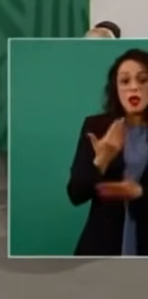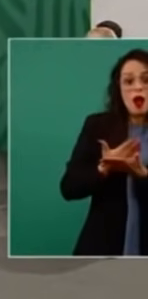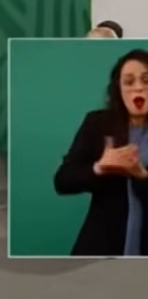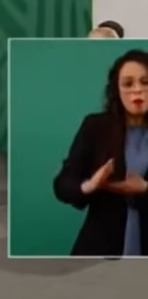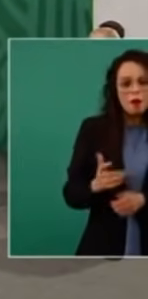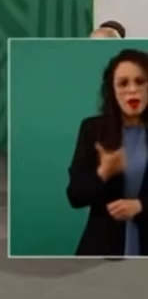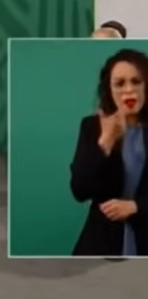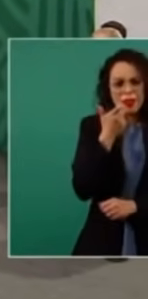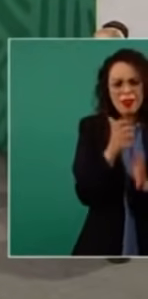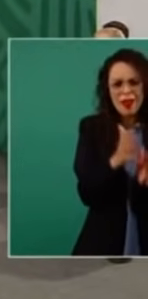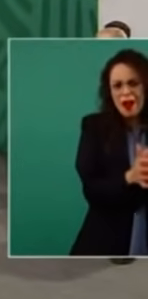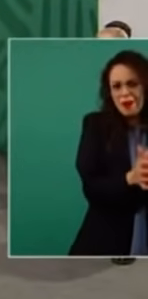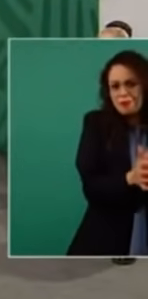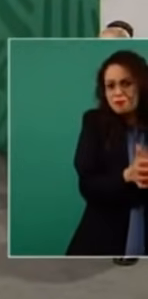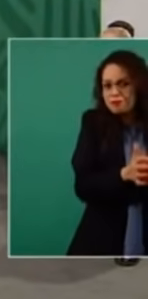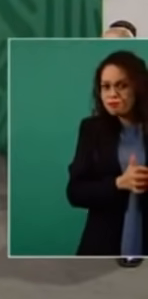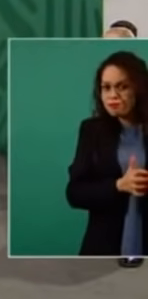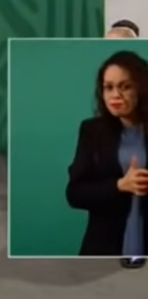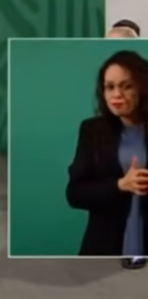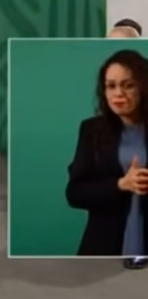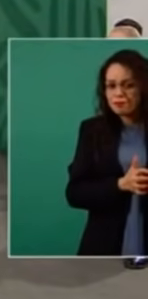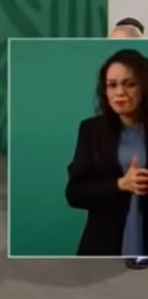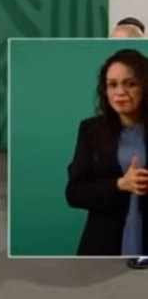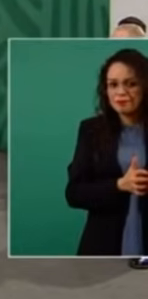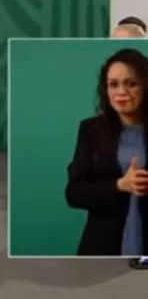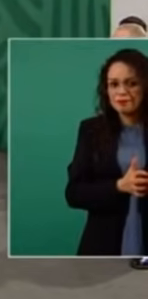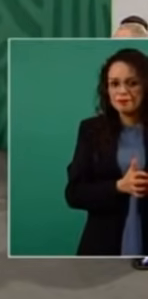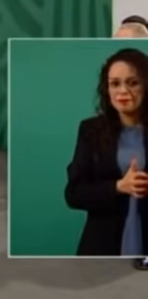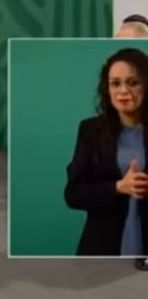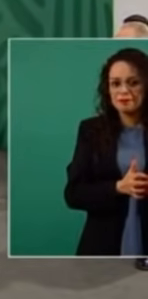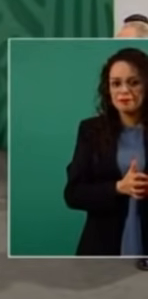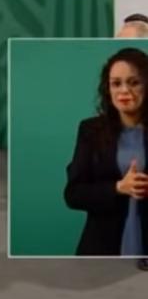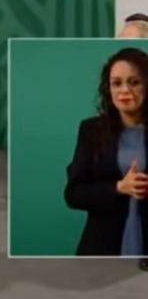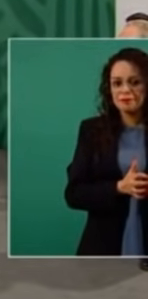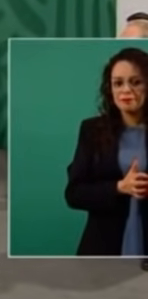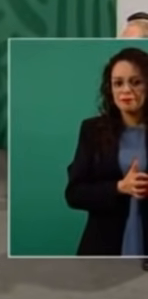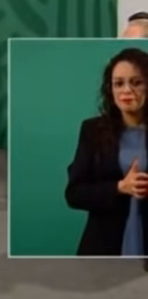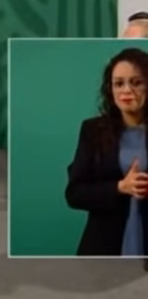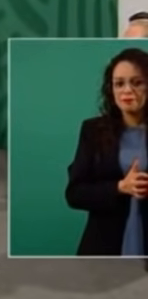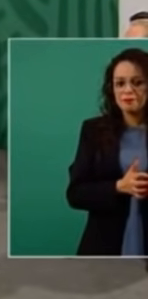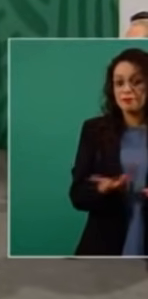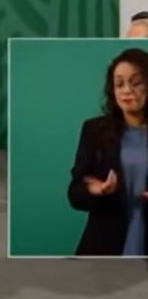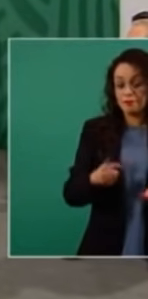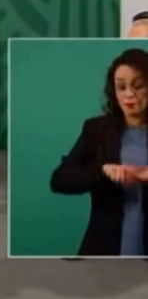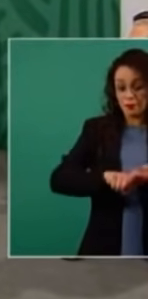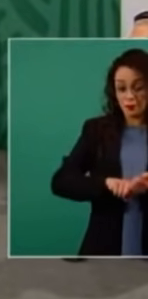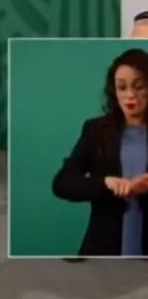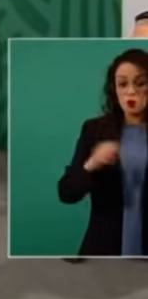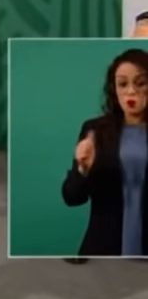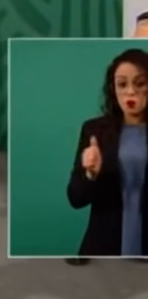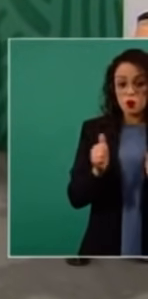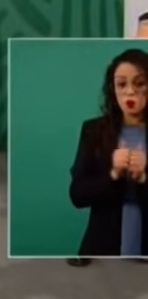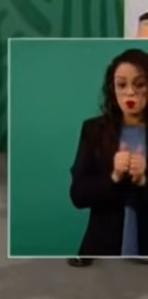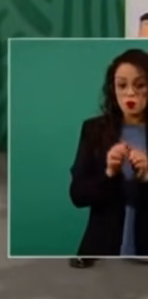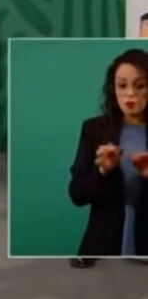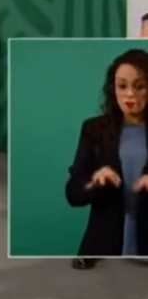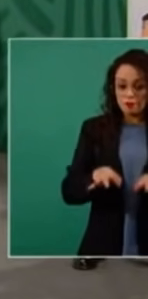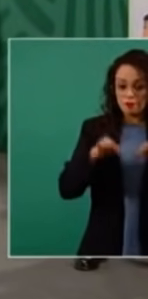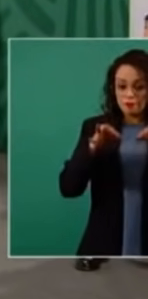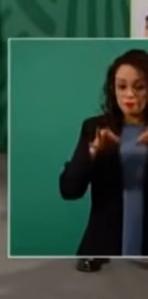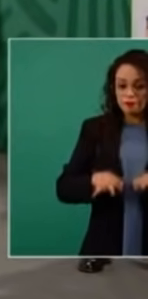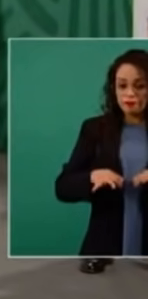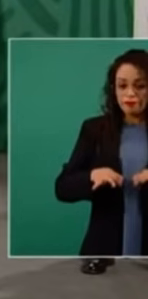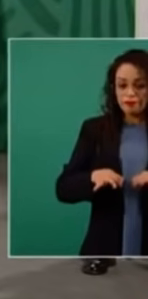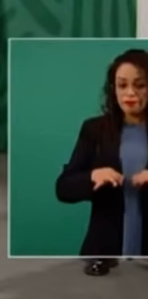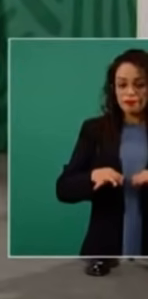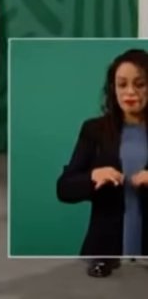de talla mundial. Lo respeta Putin, lo respetó Trump, ahora lo respeta Joe Biden. ¿Cuándo estos presidentes respetaban a un presidente mexicano? Nunca.